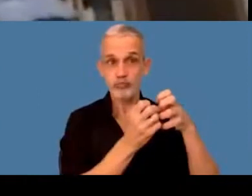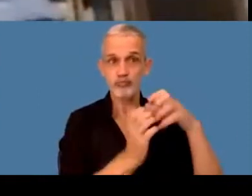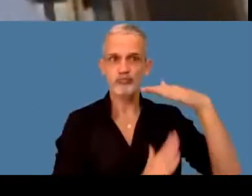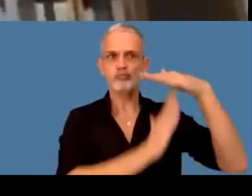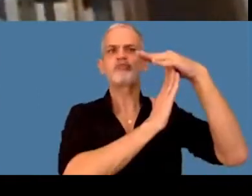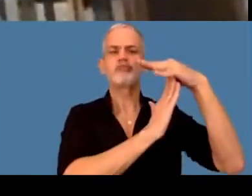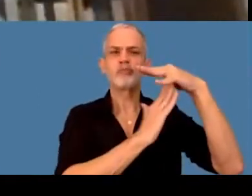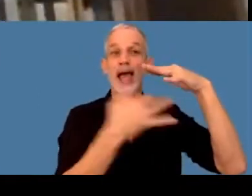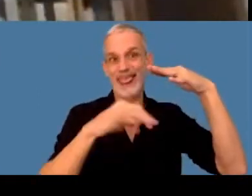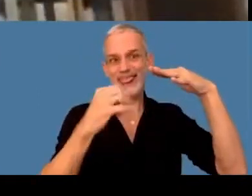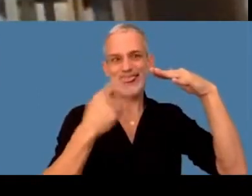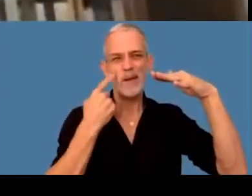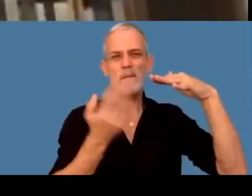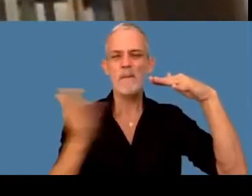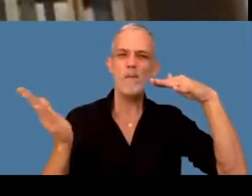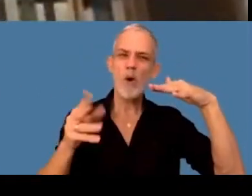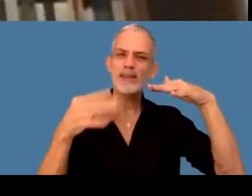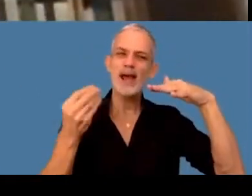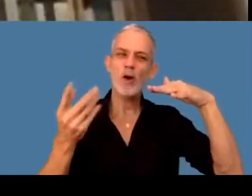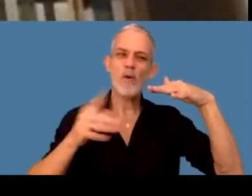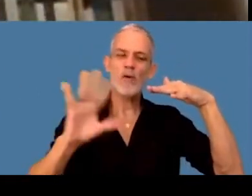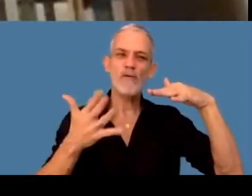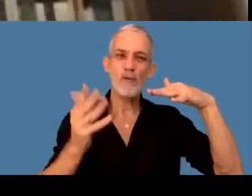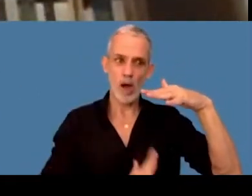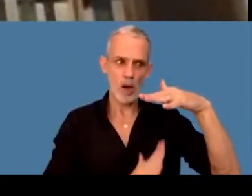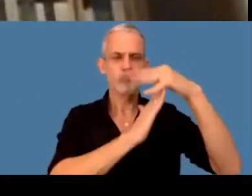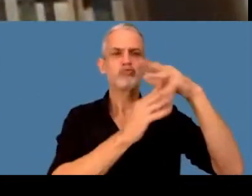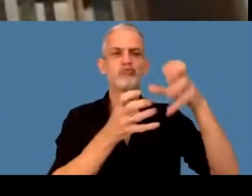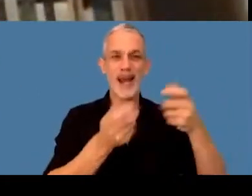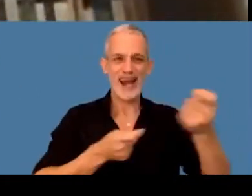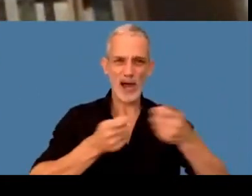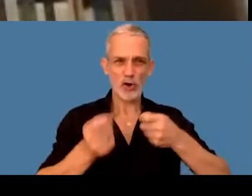debería reflejarse en la centralización